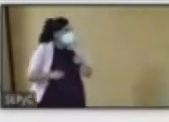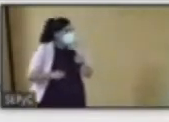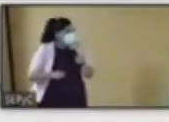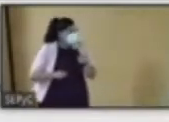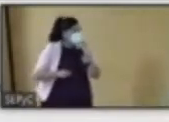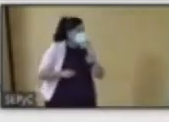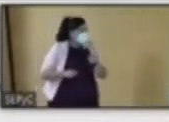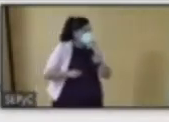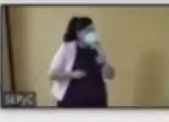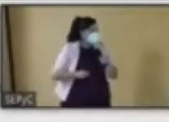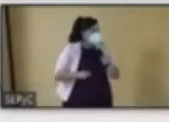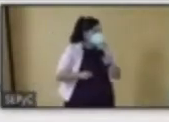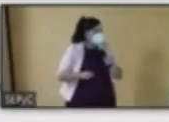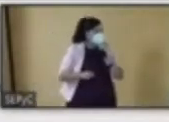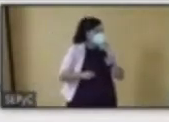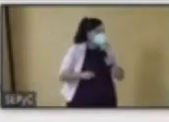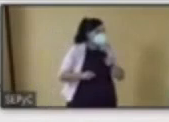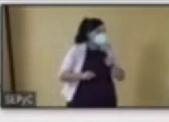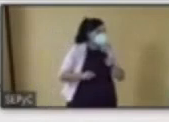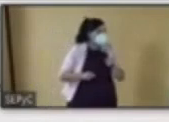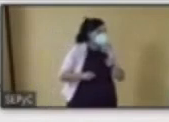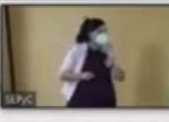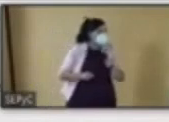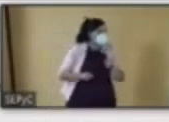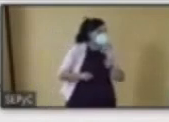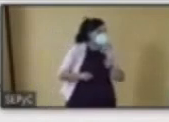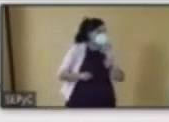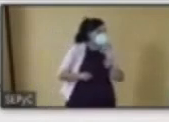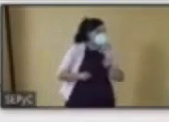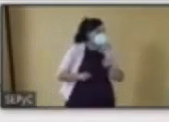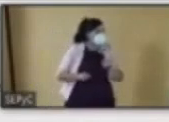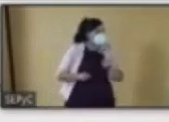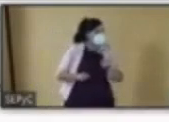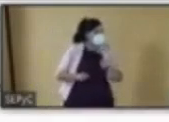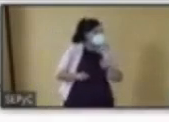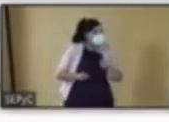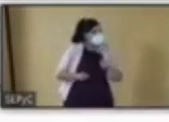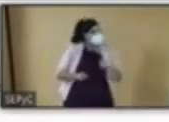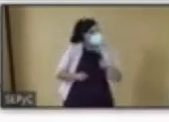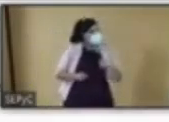El apartado de vehículos es aquel en el que insertaremos